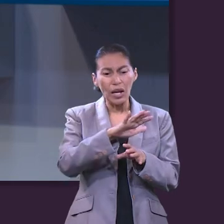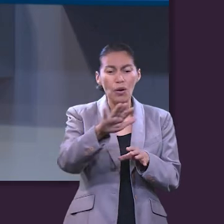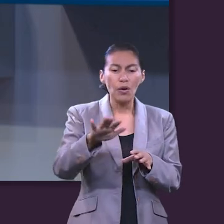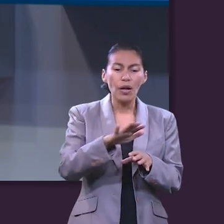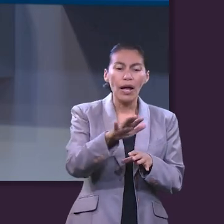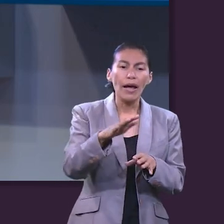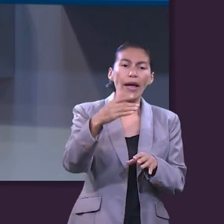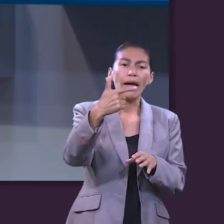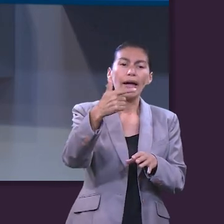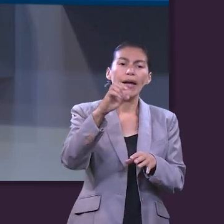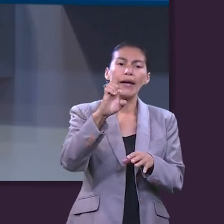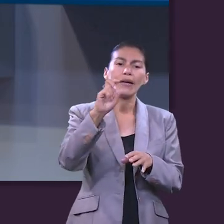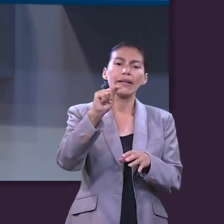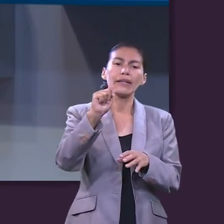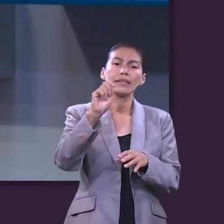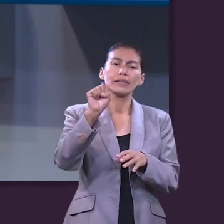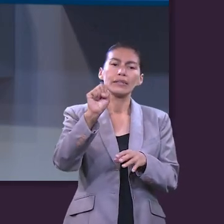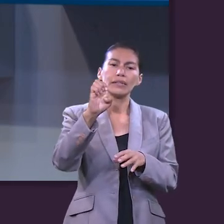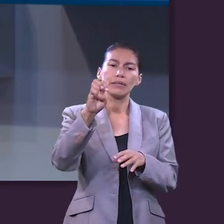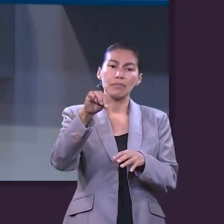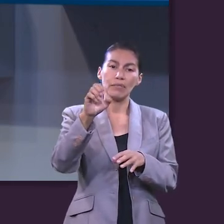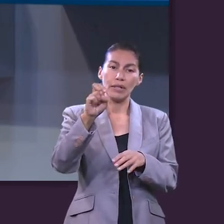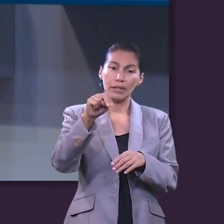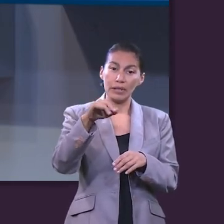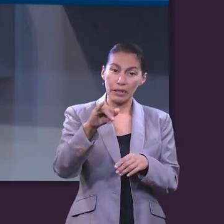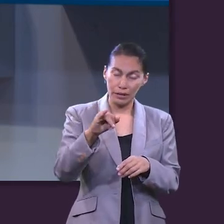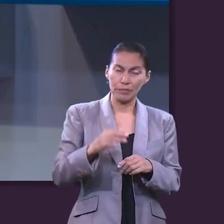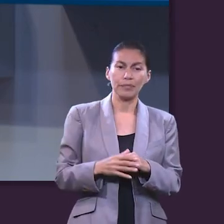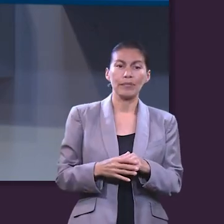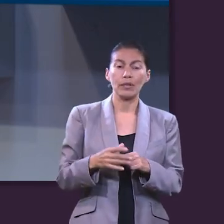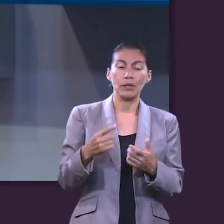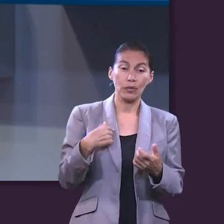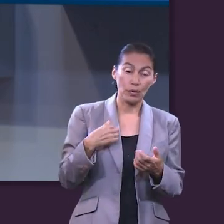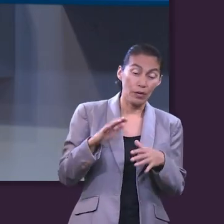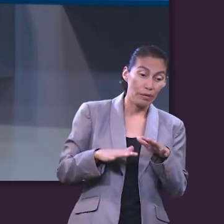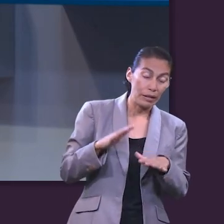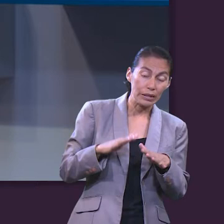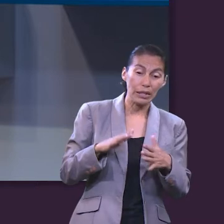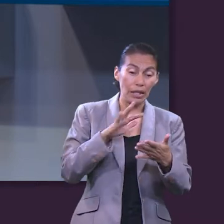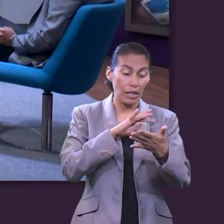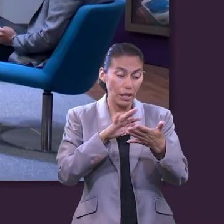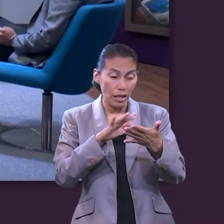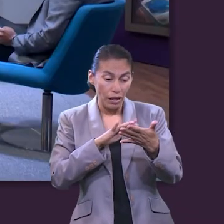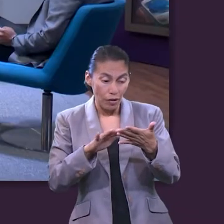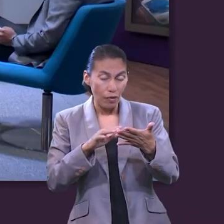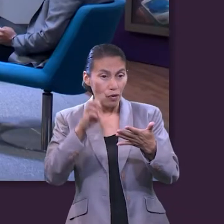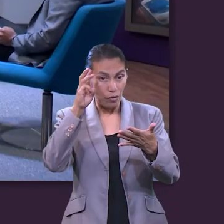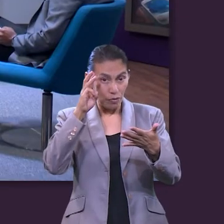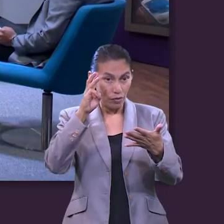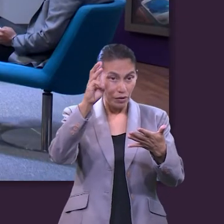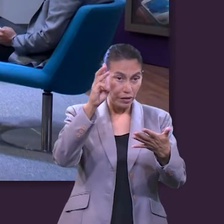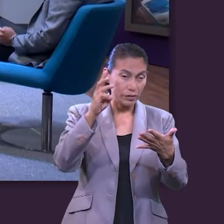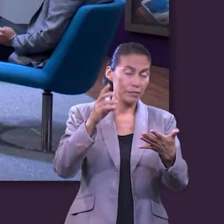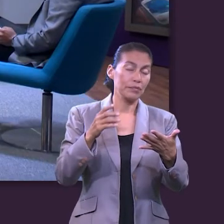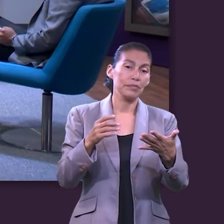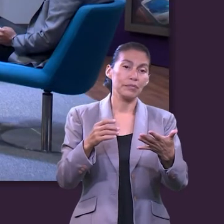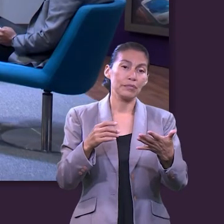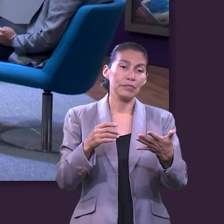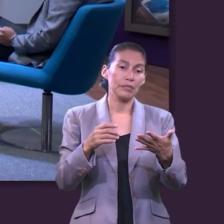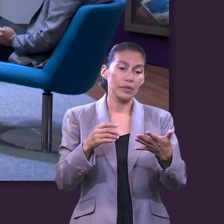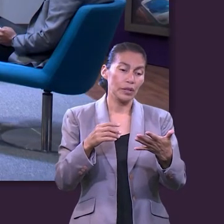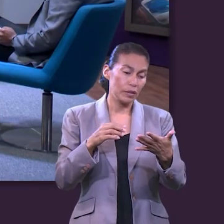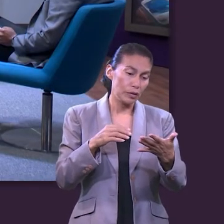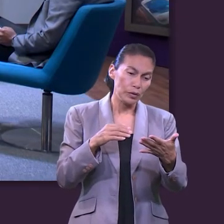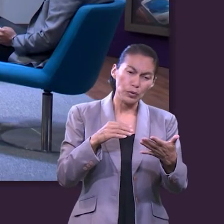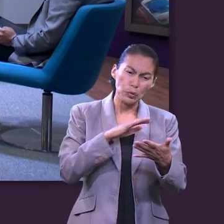las escenas más conmovedoras cuando he tenido la oportunidad de profundizar el estudio o de leer a la escritora adventista